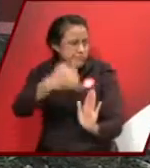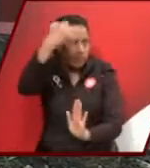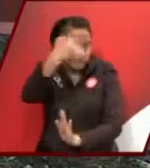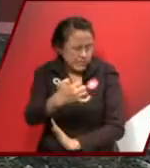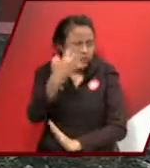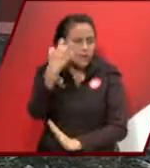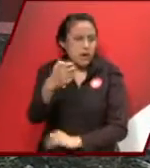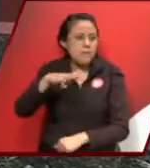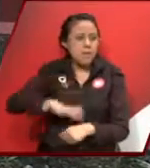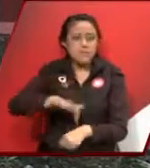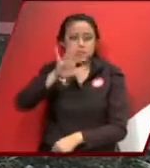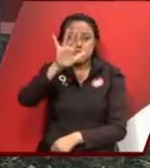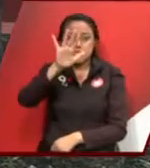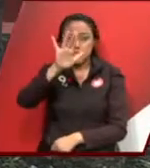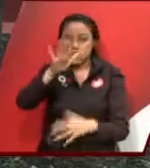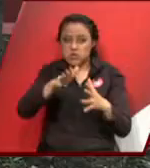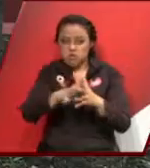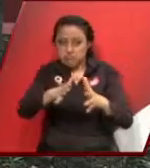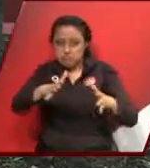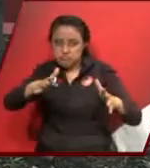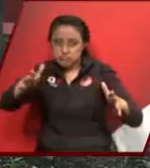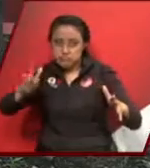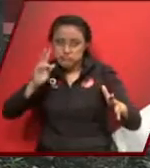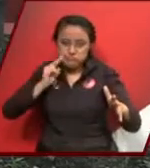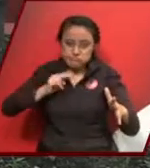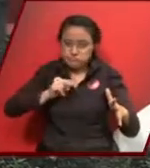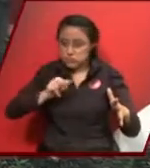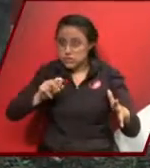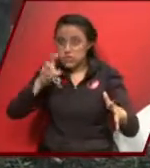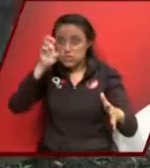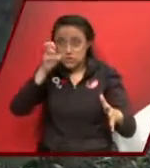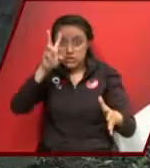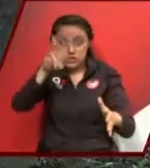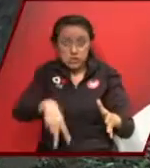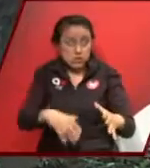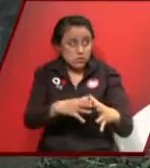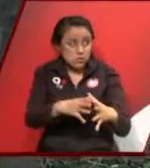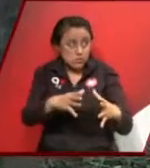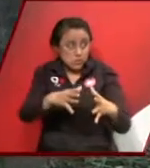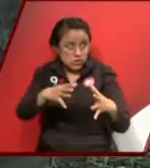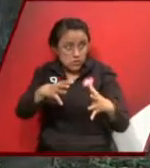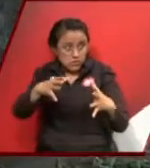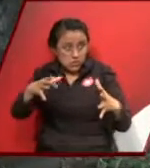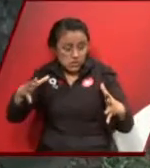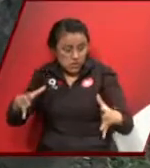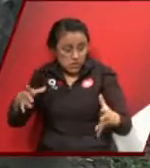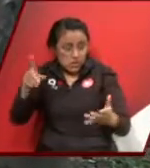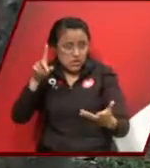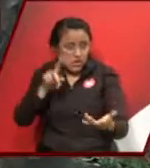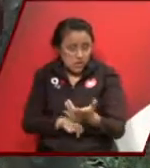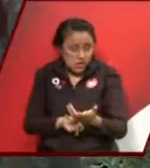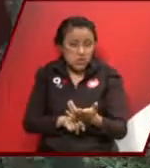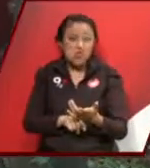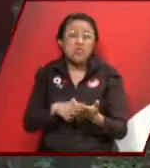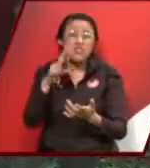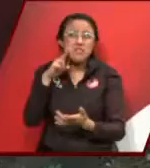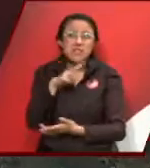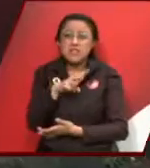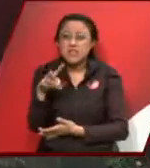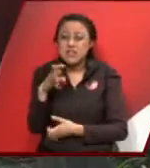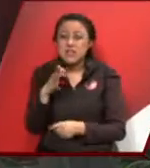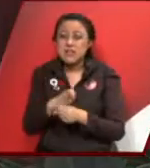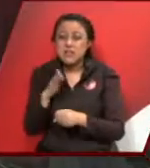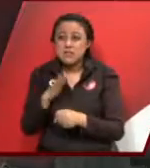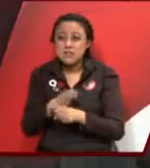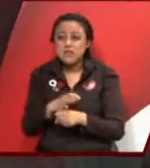más de 50 macetas que están aquí en esta bahía de la secretaria del trabajo la verdad están estorbando a